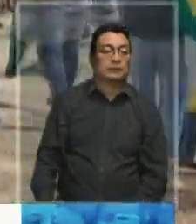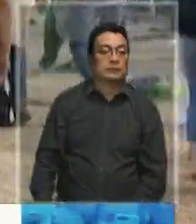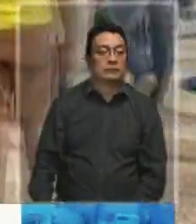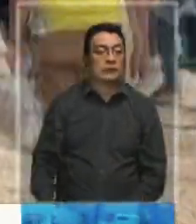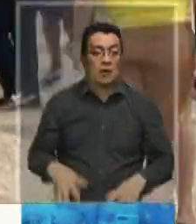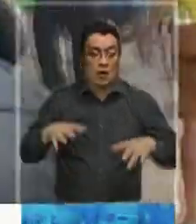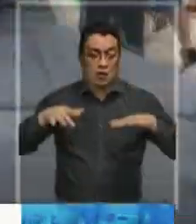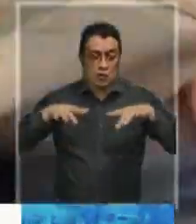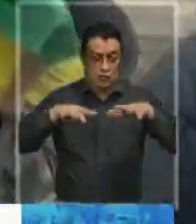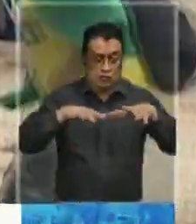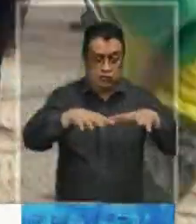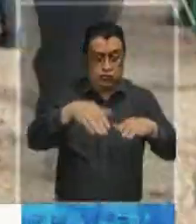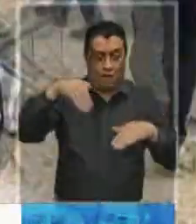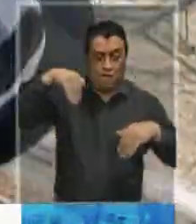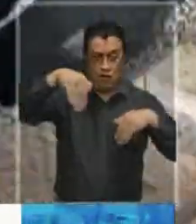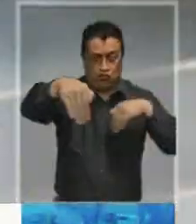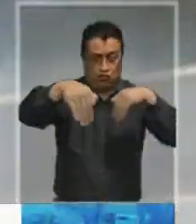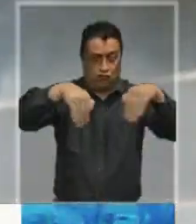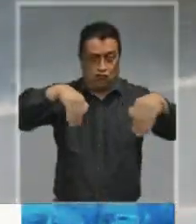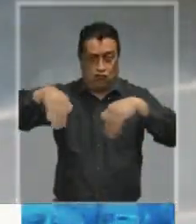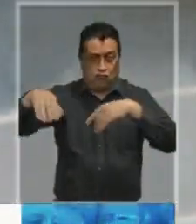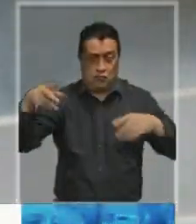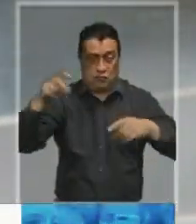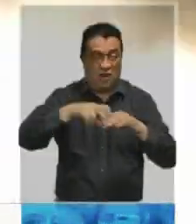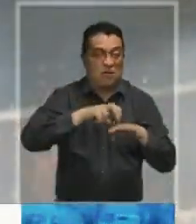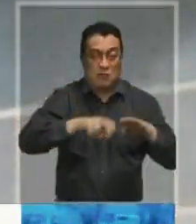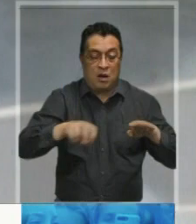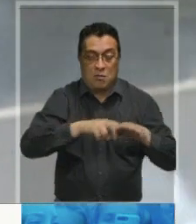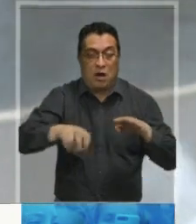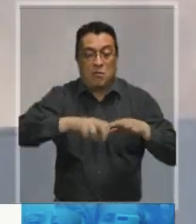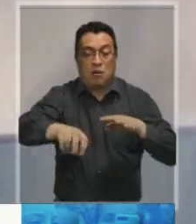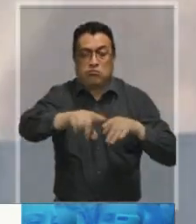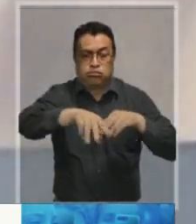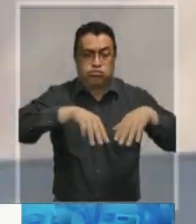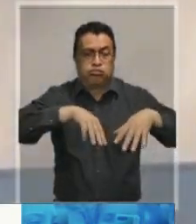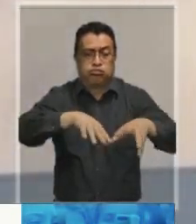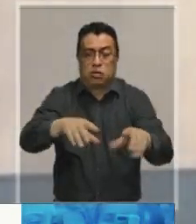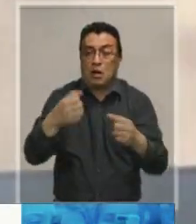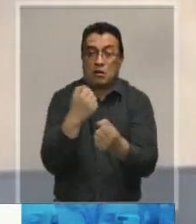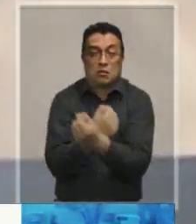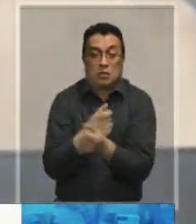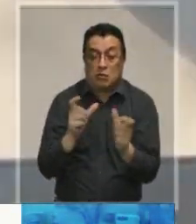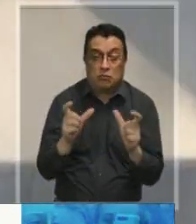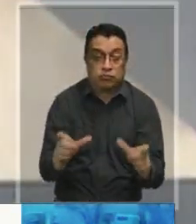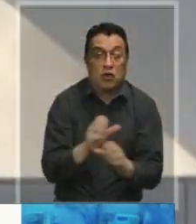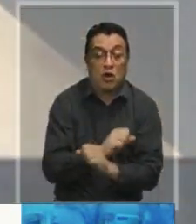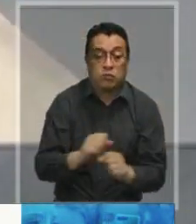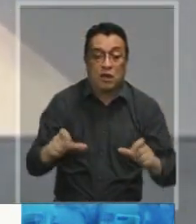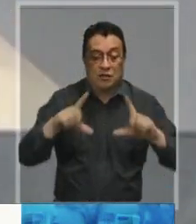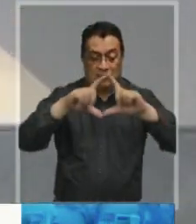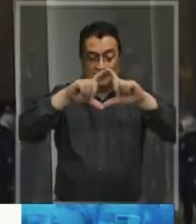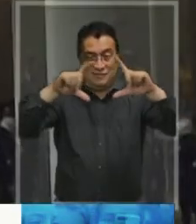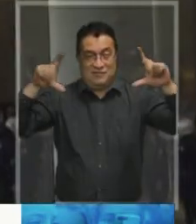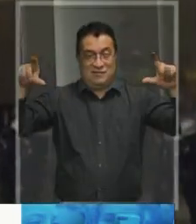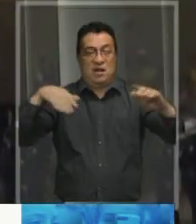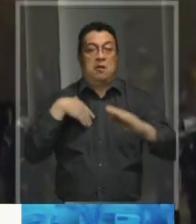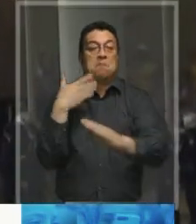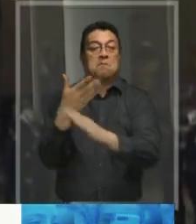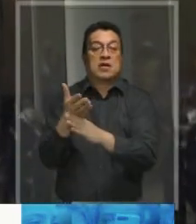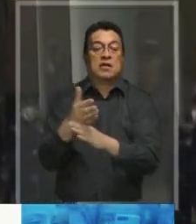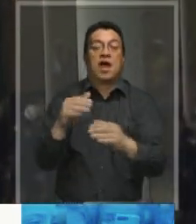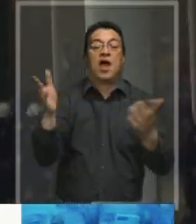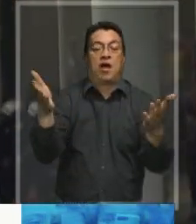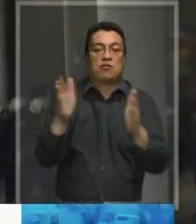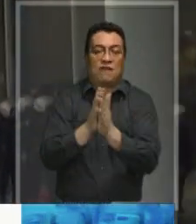Llegaron en decenas de buses y la policía no pudo impedir que desplegaran una enorme pancarta pidiendo la intervención militar para